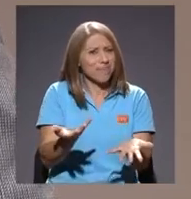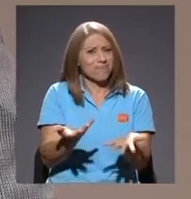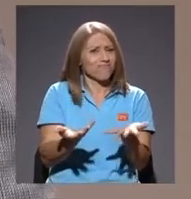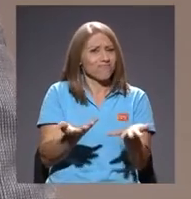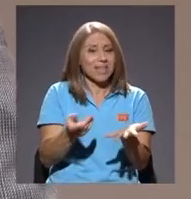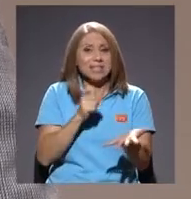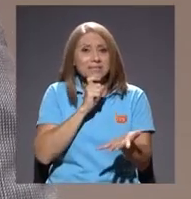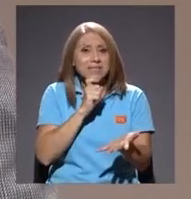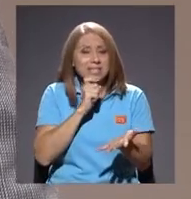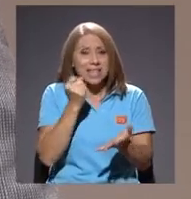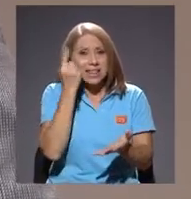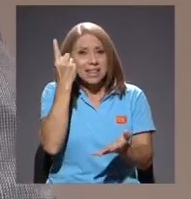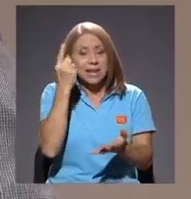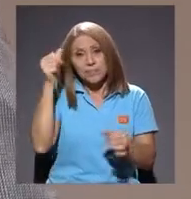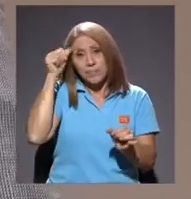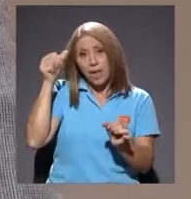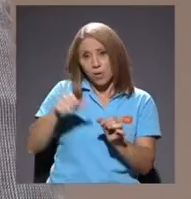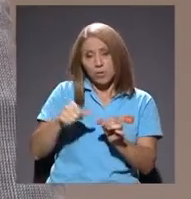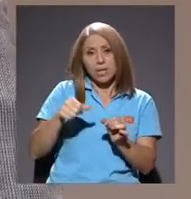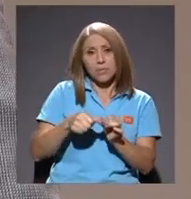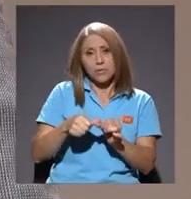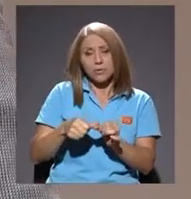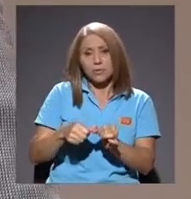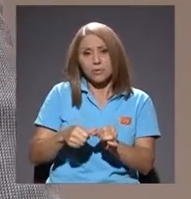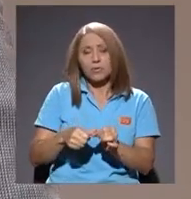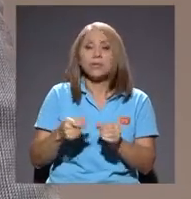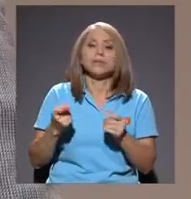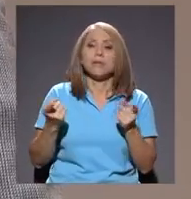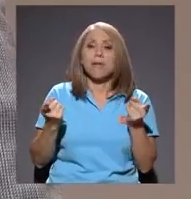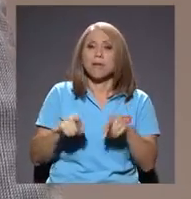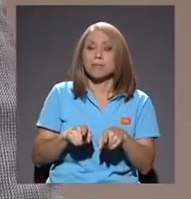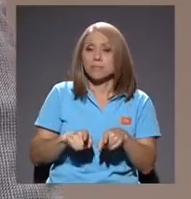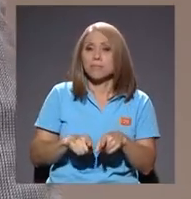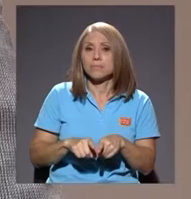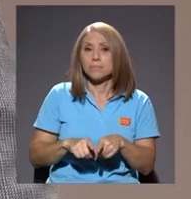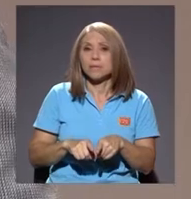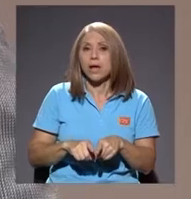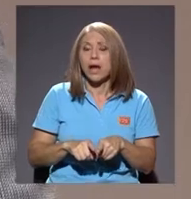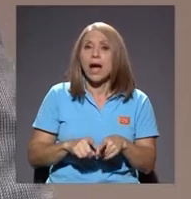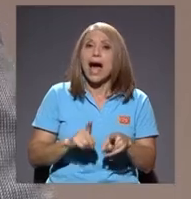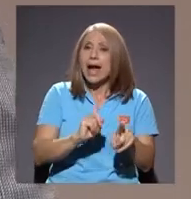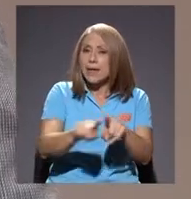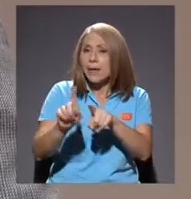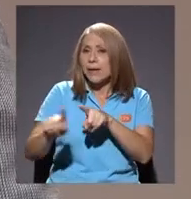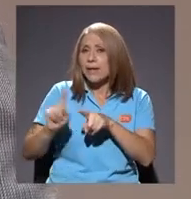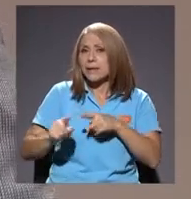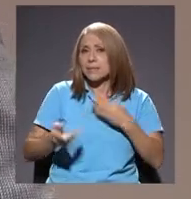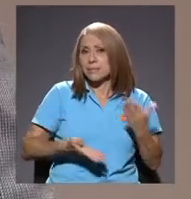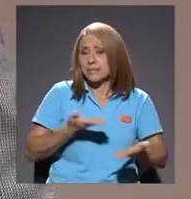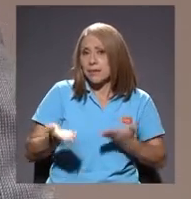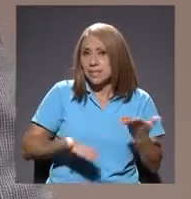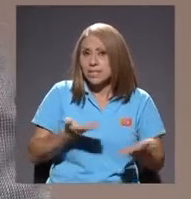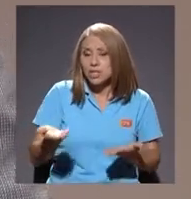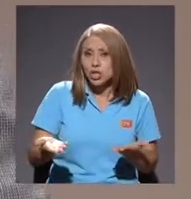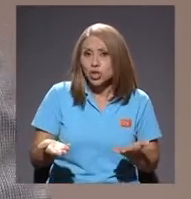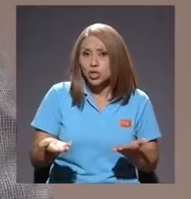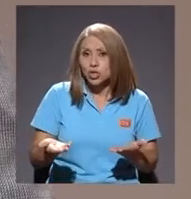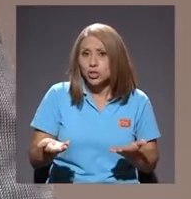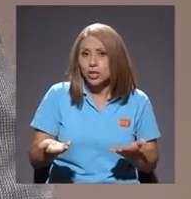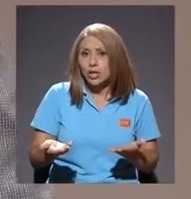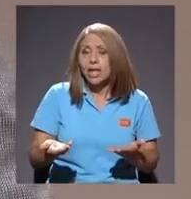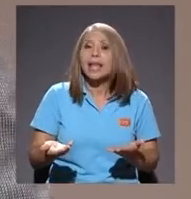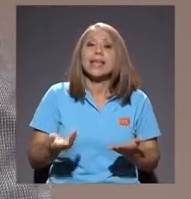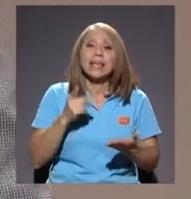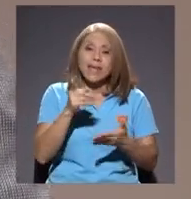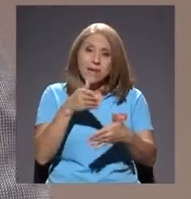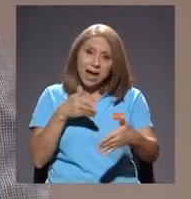entender acordémonos que en este caso hay una serie de sobre todos servicios que claramente van a afectar